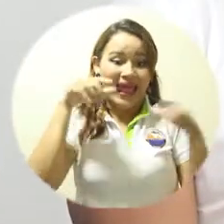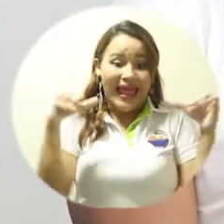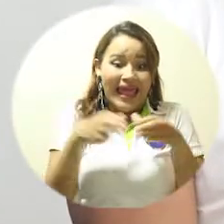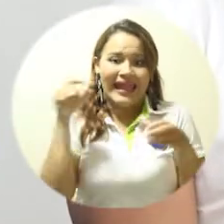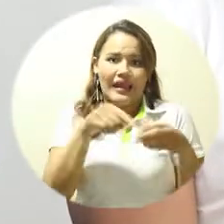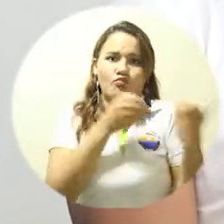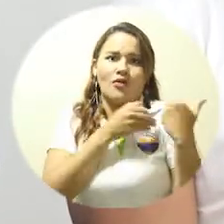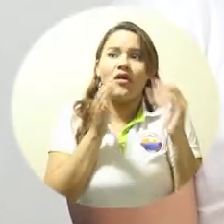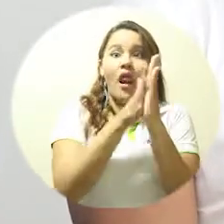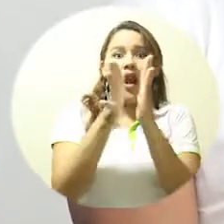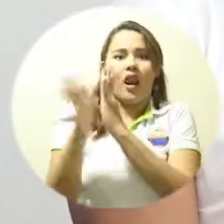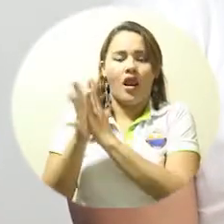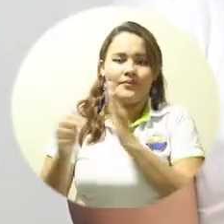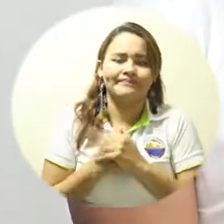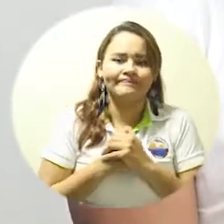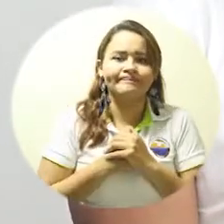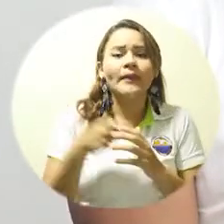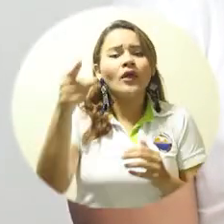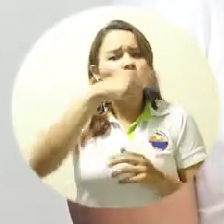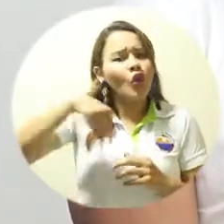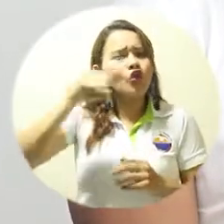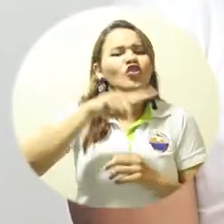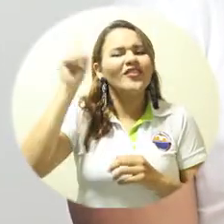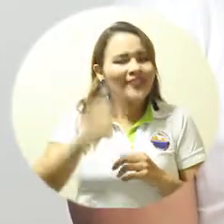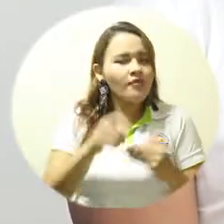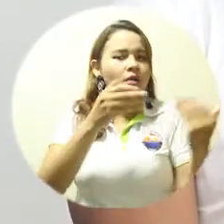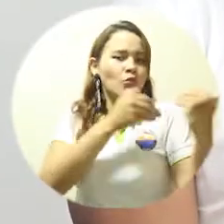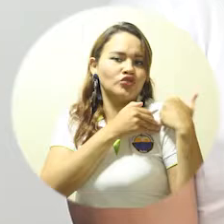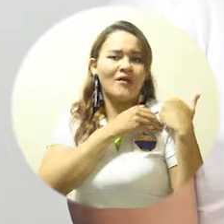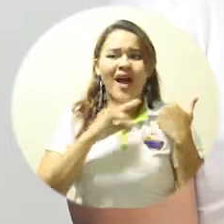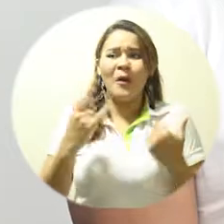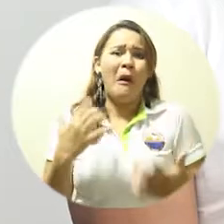hoy tenemos la responsabilidad de ser la generación no que tuvo